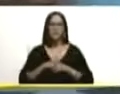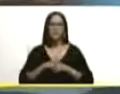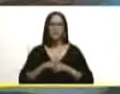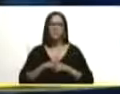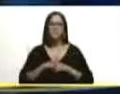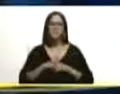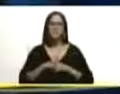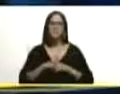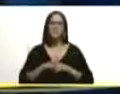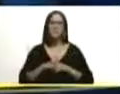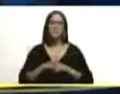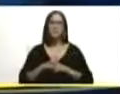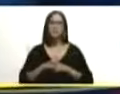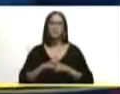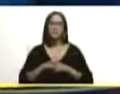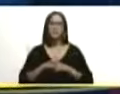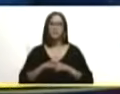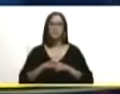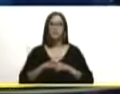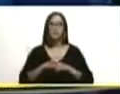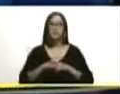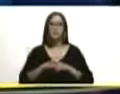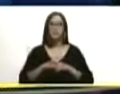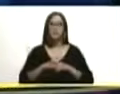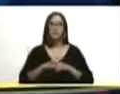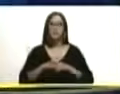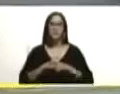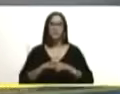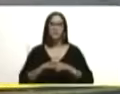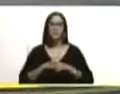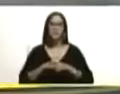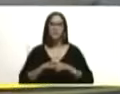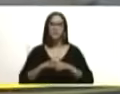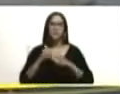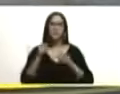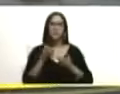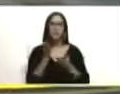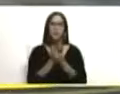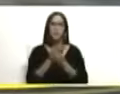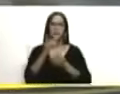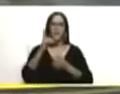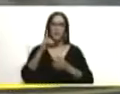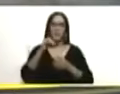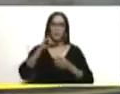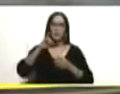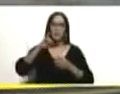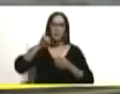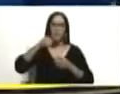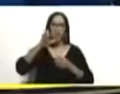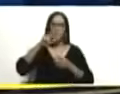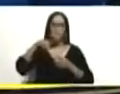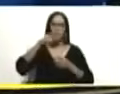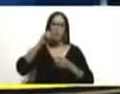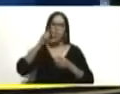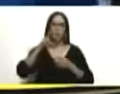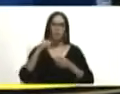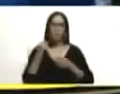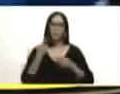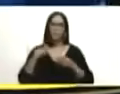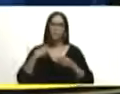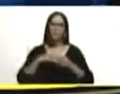Miren, ¿y dónde conseguiste todo esto? Mira, Pompeyo Márquez aquí, chicos. Este es un expediente de la DIGESPOL. Ah, aquí está. Aquí ¿y cómo está tú obtuviste